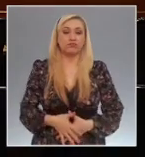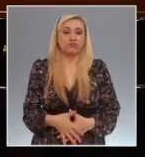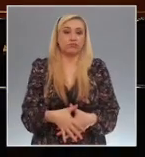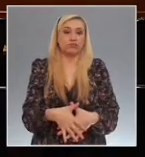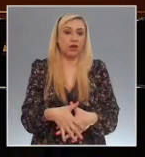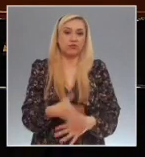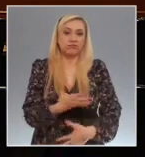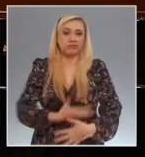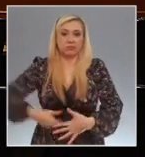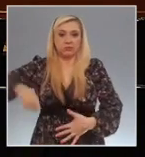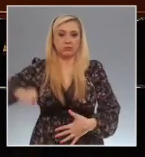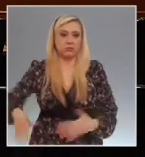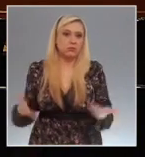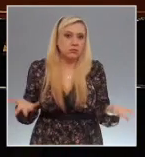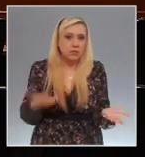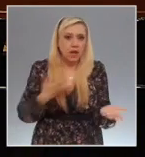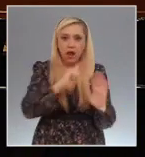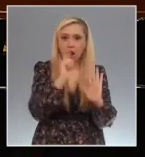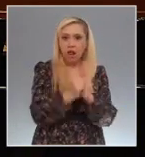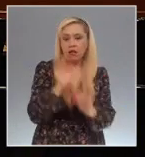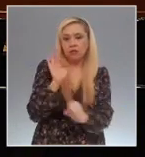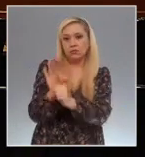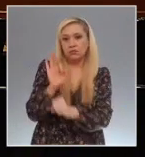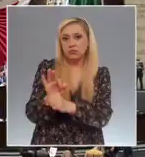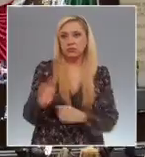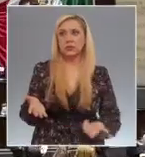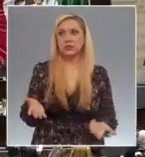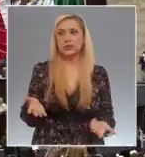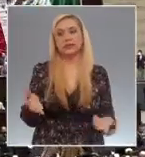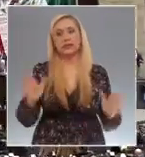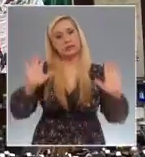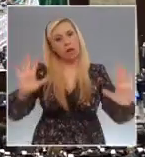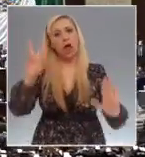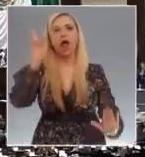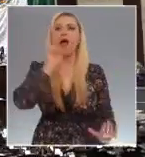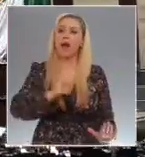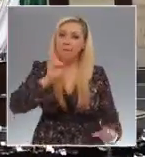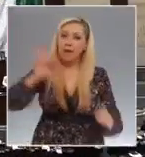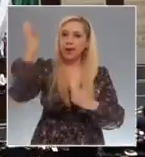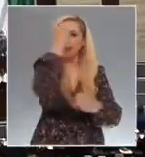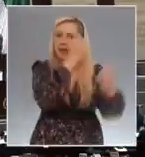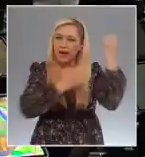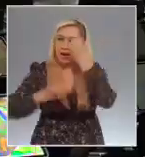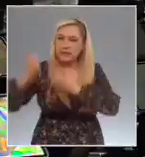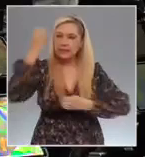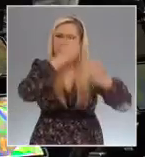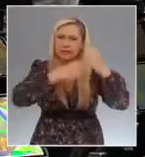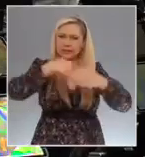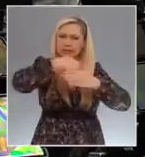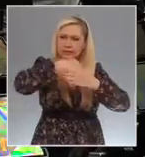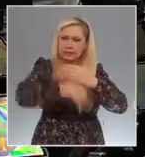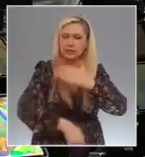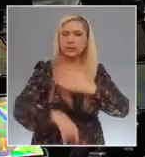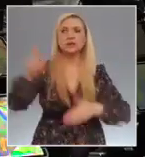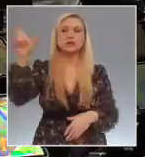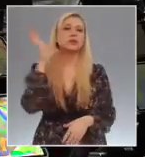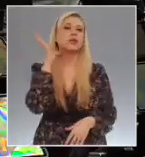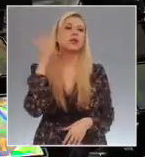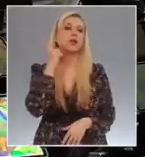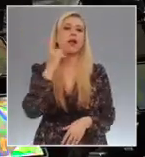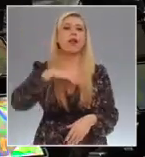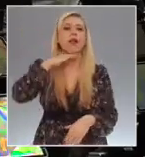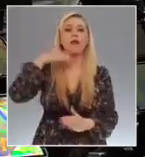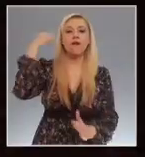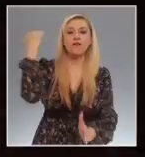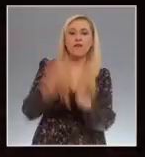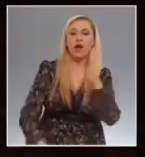por el que determinaría si existe violación constitucional por la omisión del Congreso de La Unión de emitir la Ley General de mecanismos